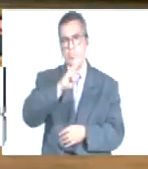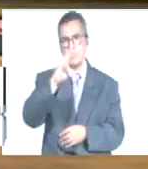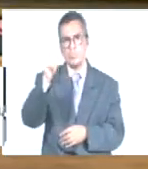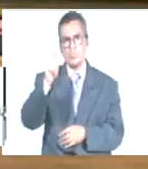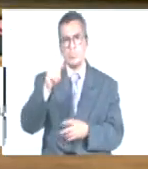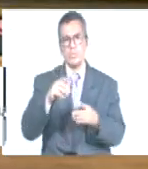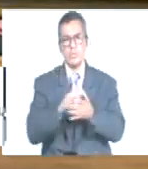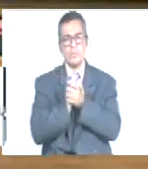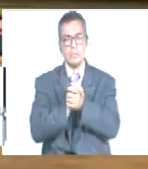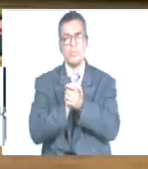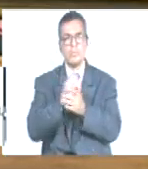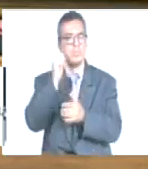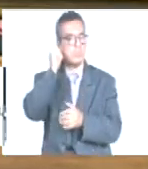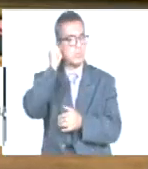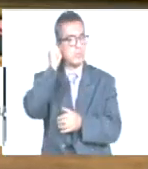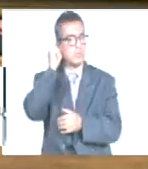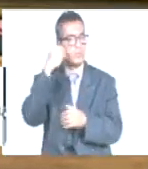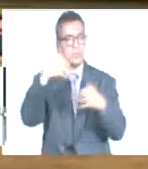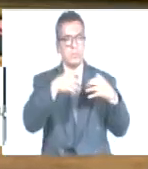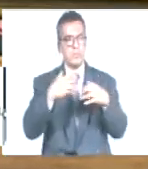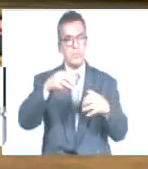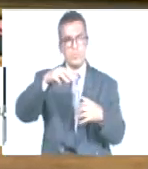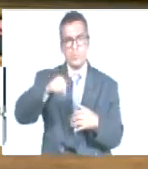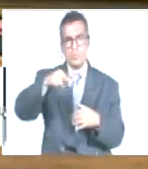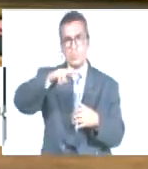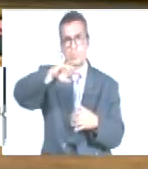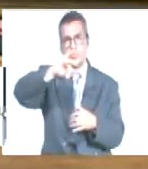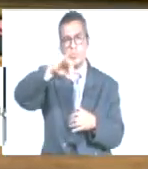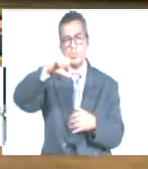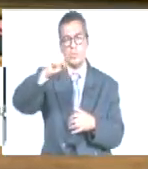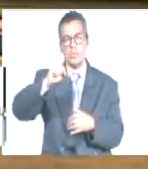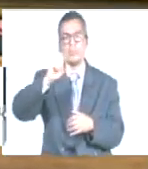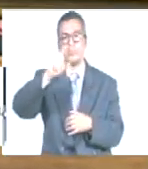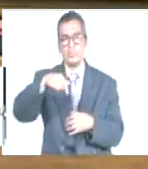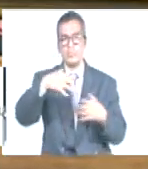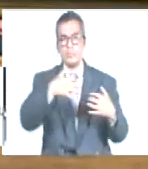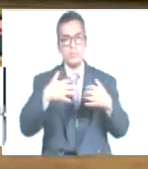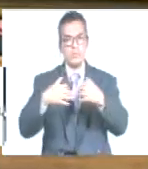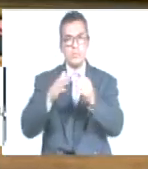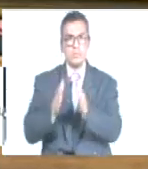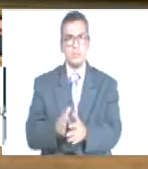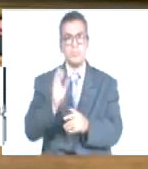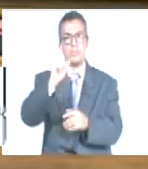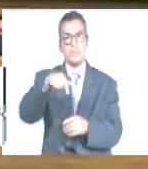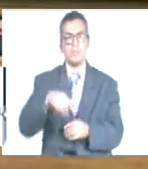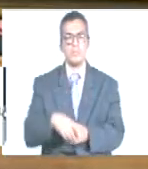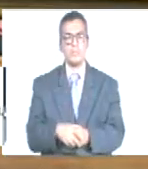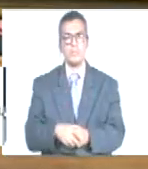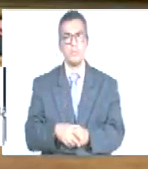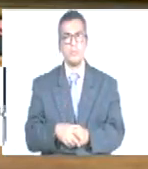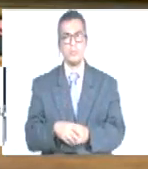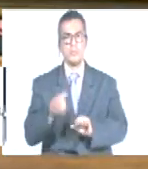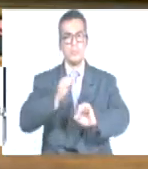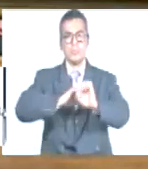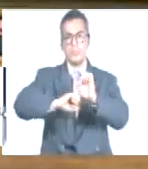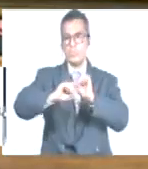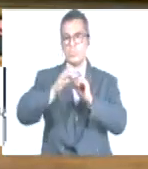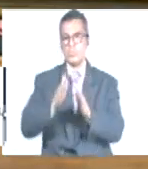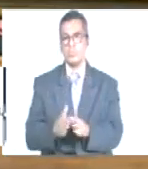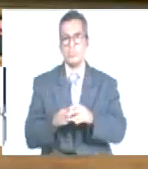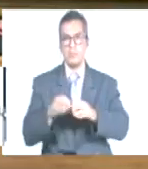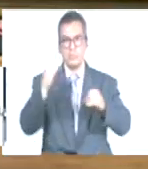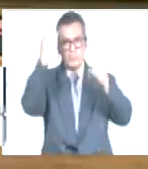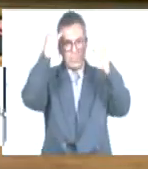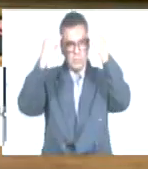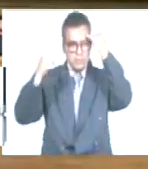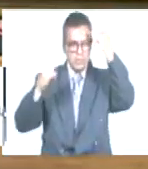y de su compañera de lucha, la también luchadora, la también defensora de los